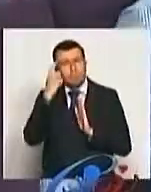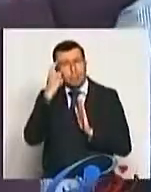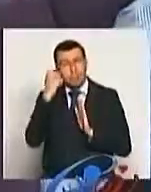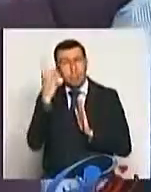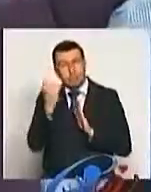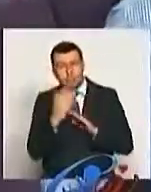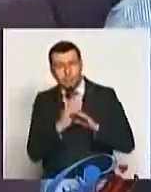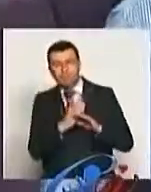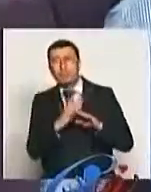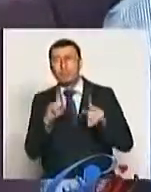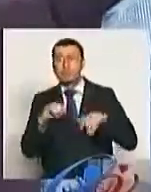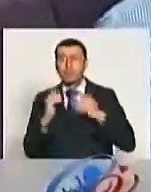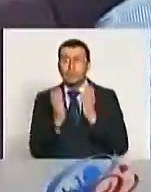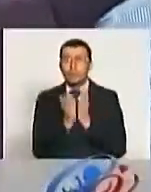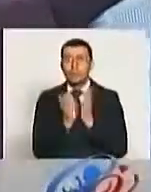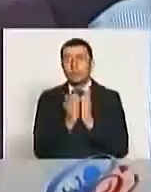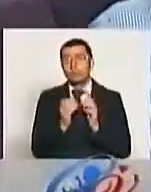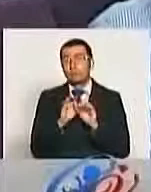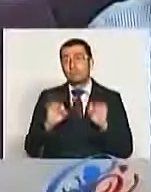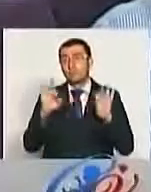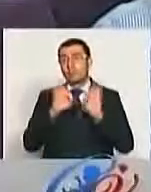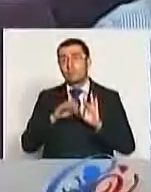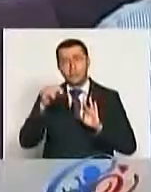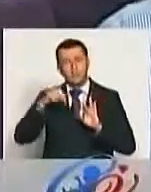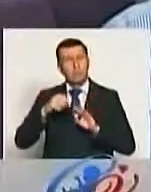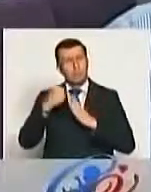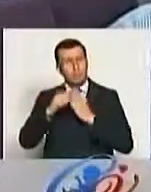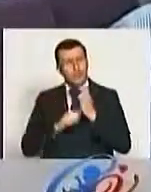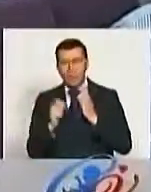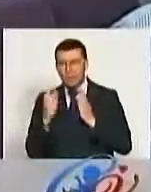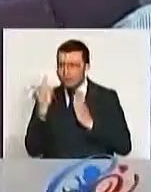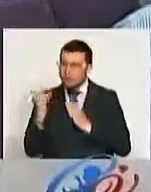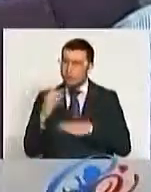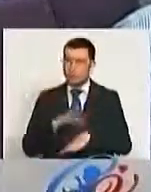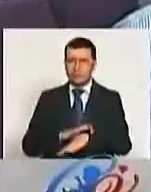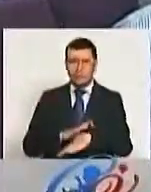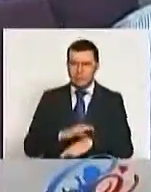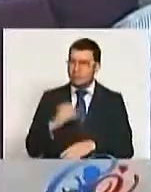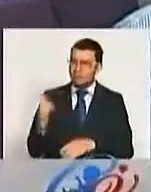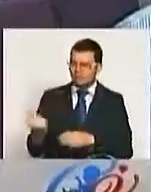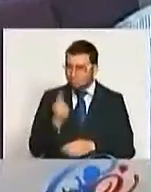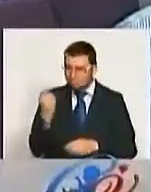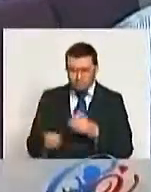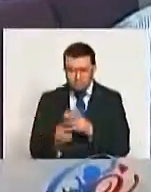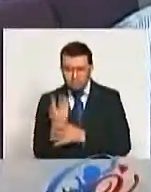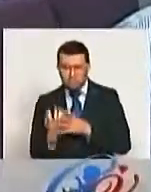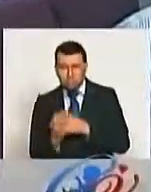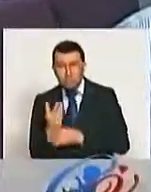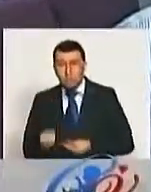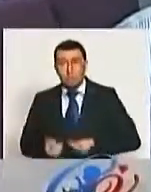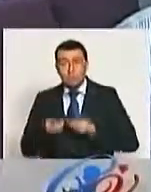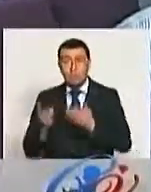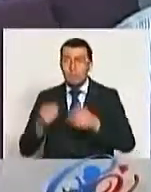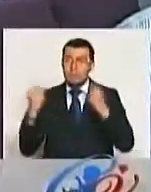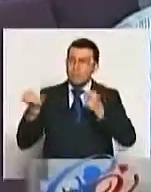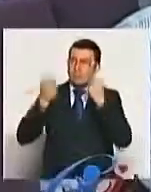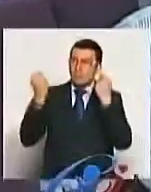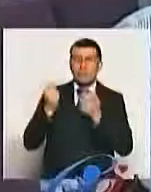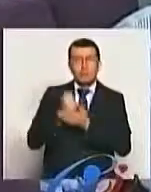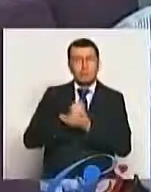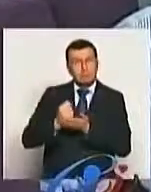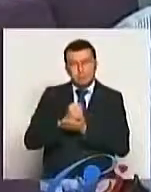en educación. Este no es un programa de medicina alternativa y yo creo que tampoco es un programa para hacer mercadeo de